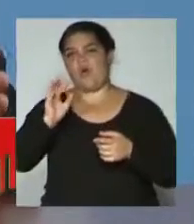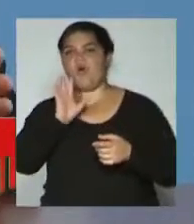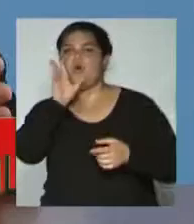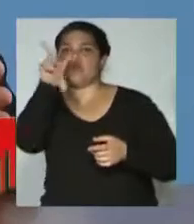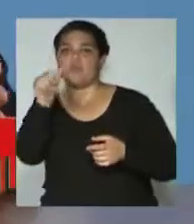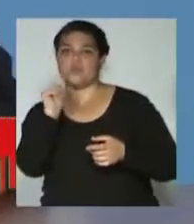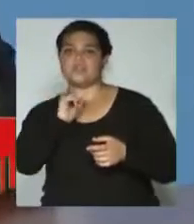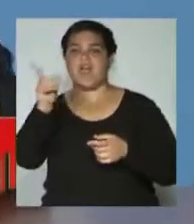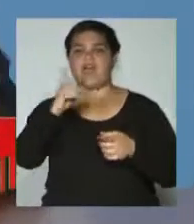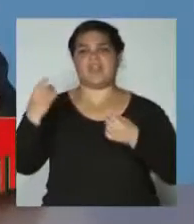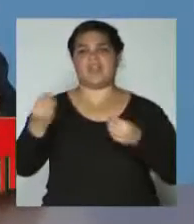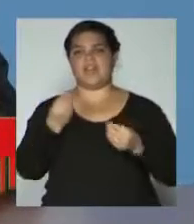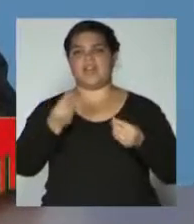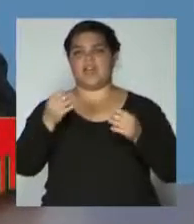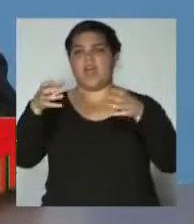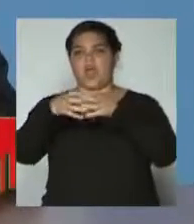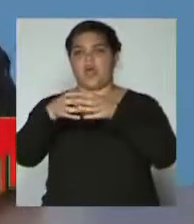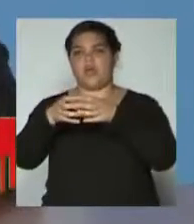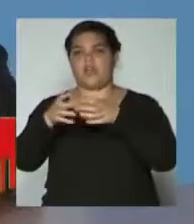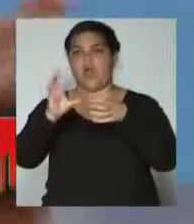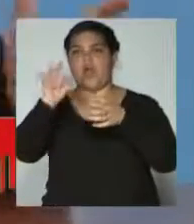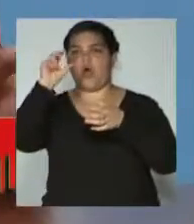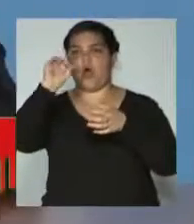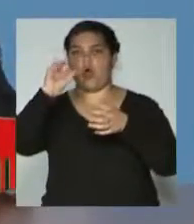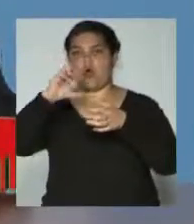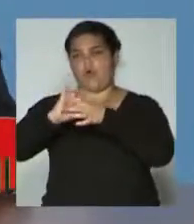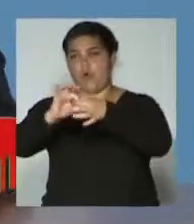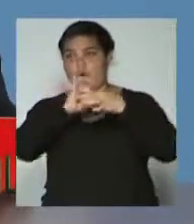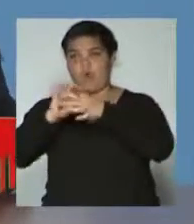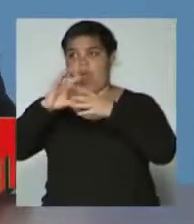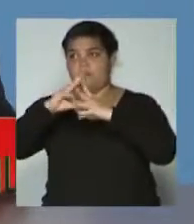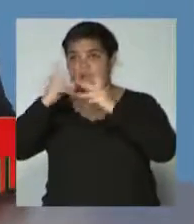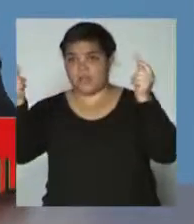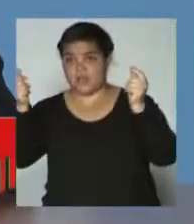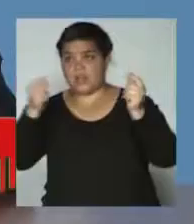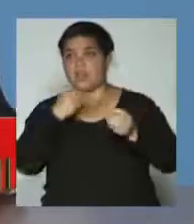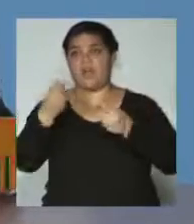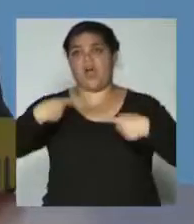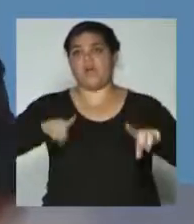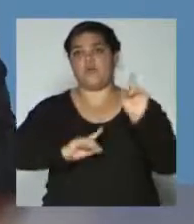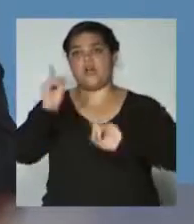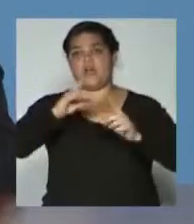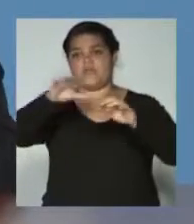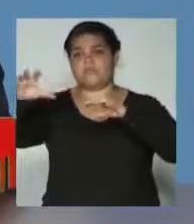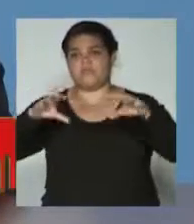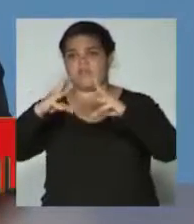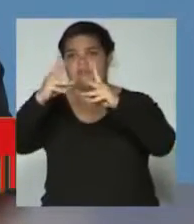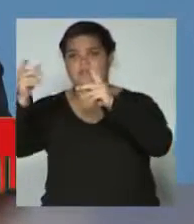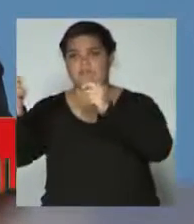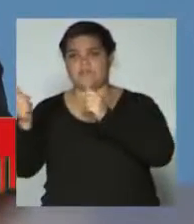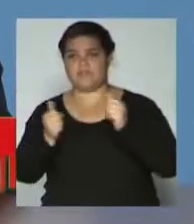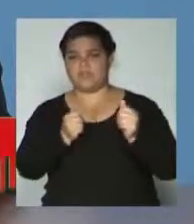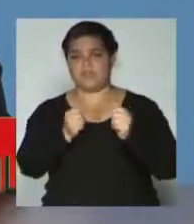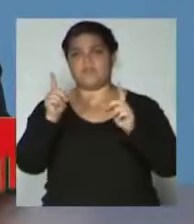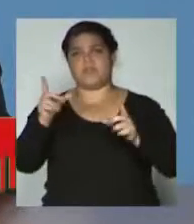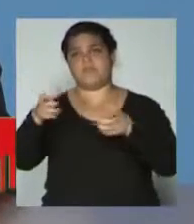momento de disolución de lo que fue la Unión Soviética se perdió el control de muchas de las zonas y de fuentes